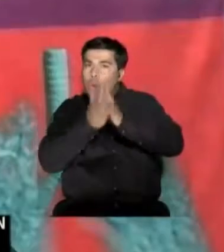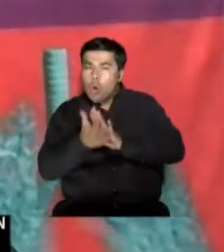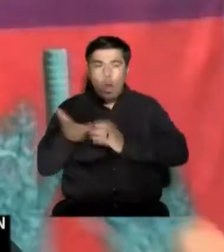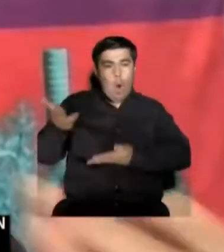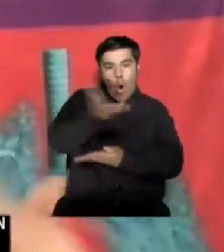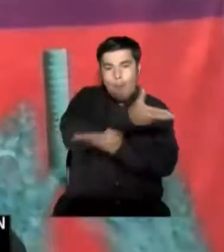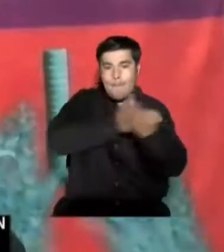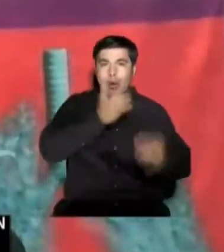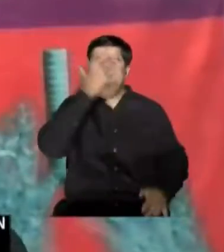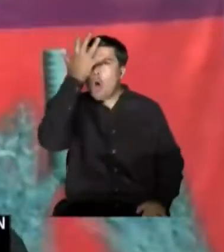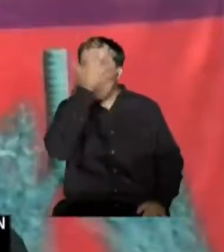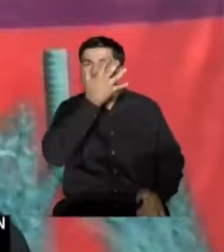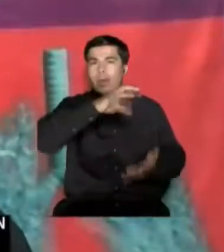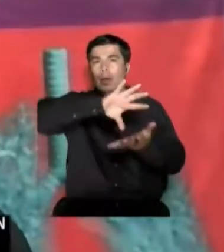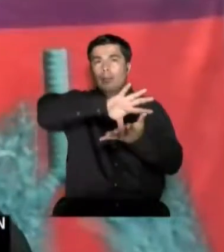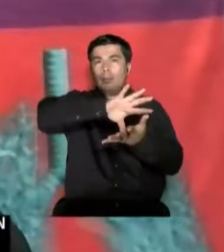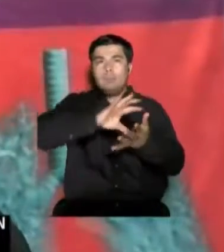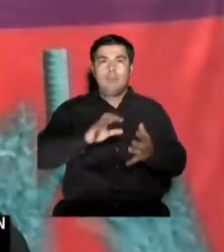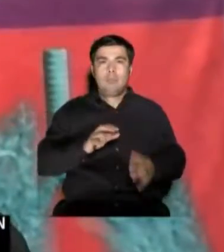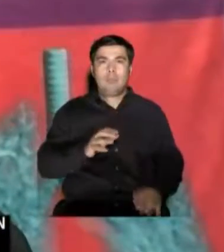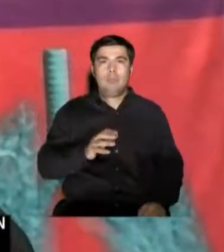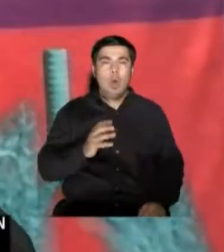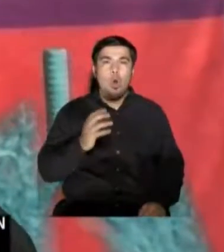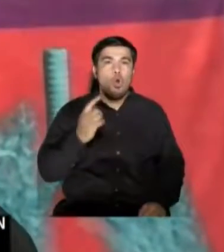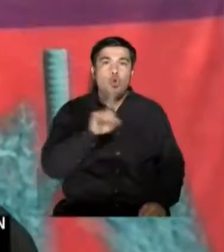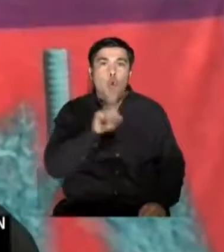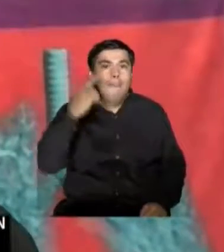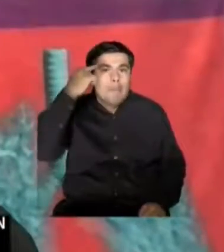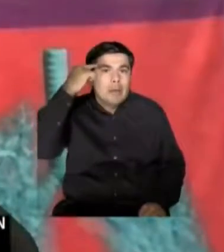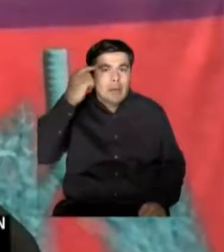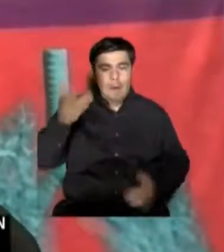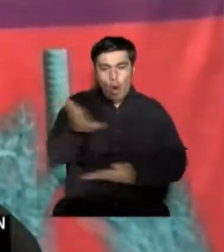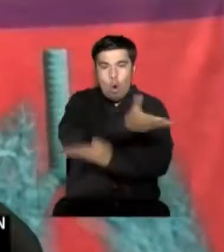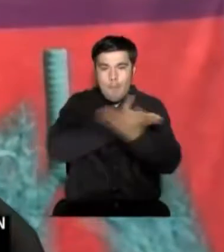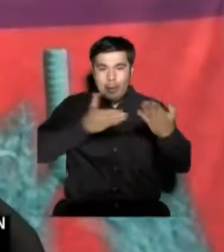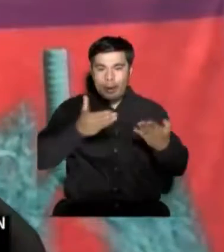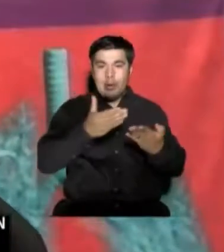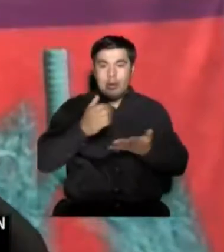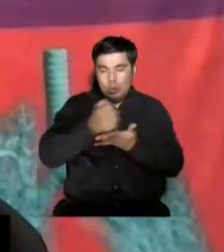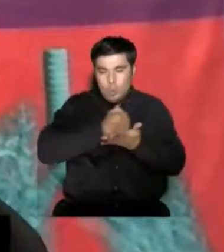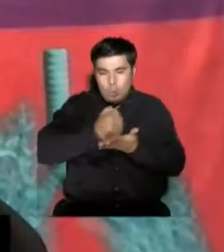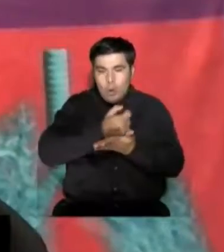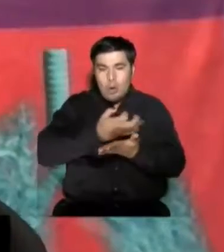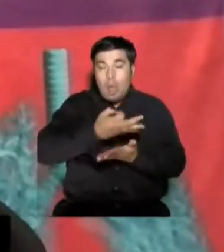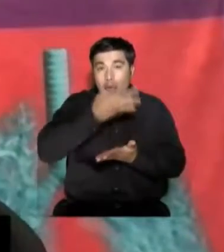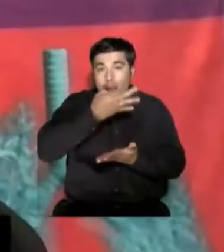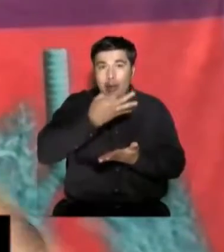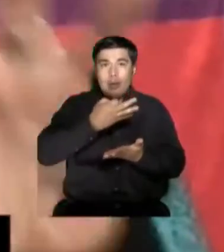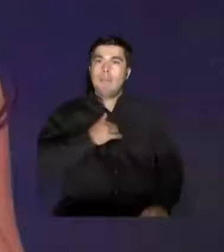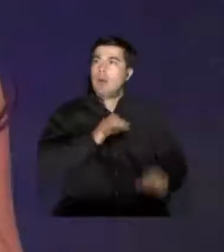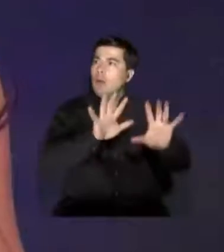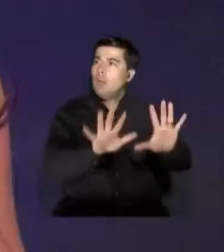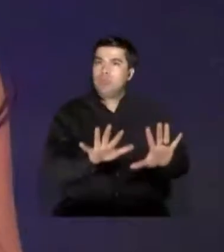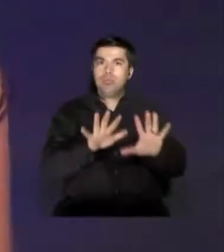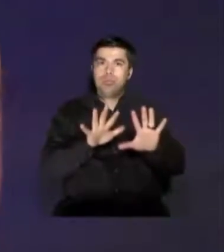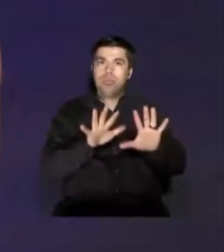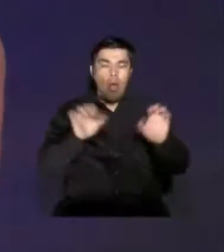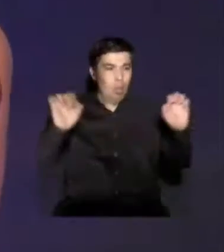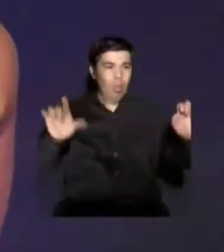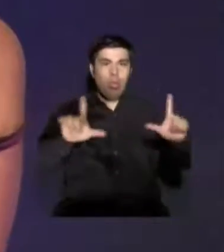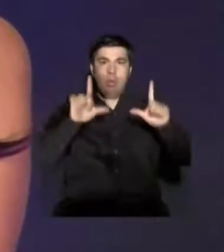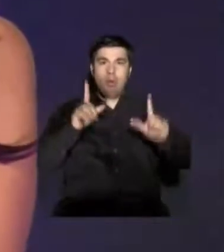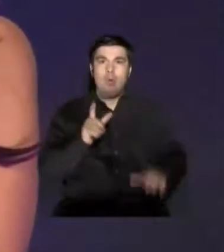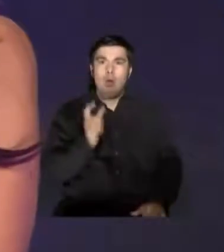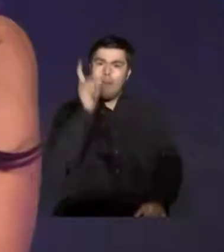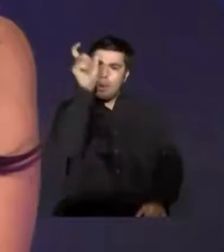más positiva distinta y optimista que el camino hacia adelante será cada vez más lleno de amor un día donde la